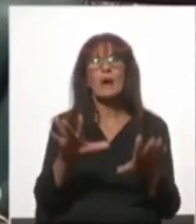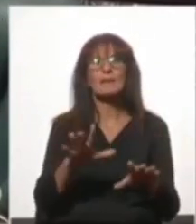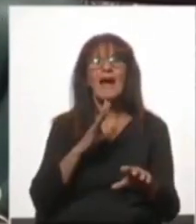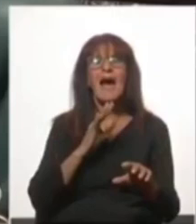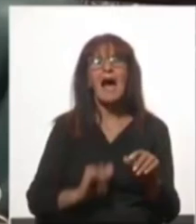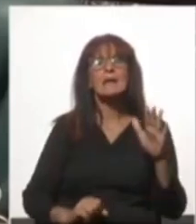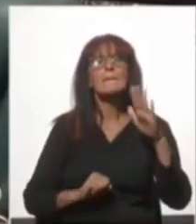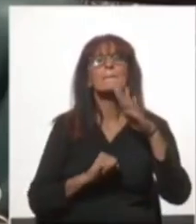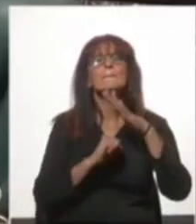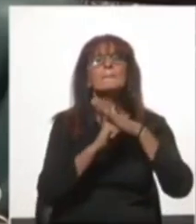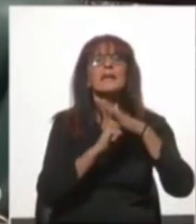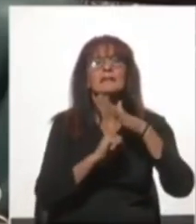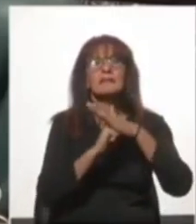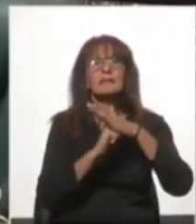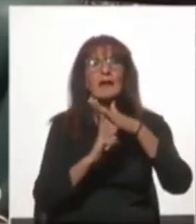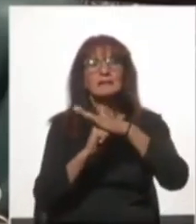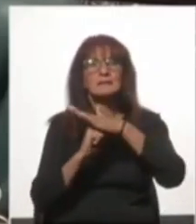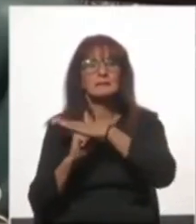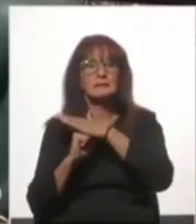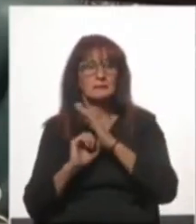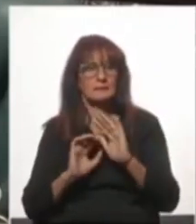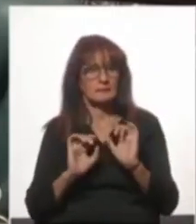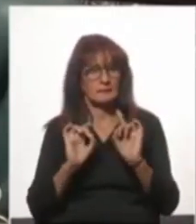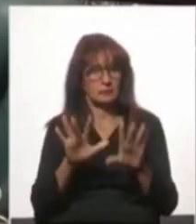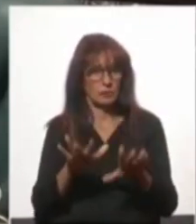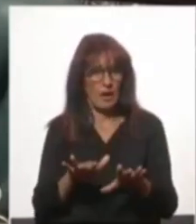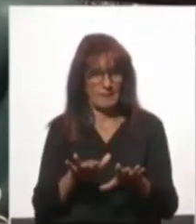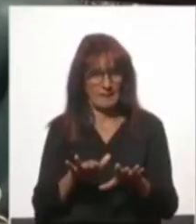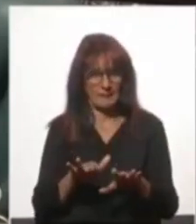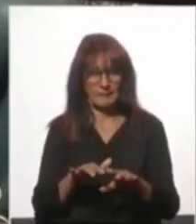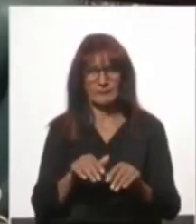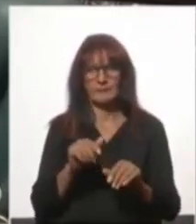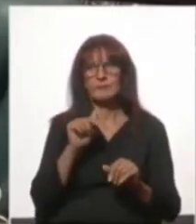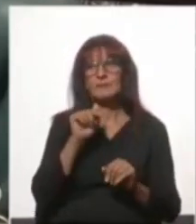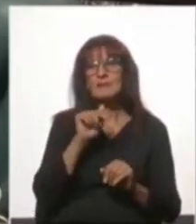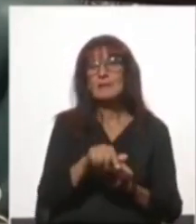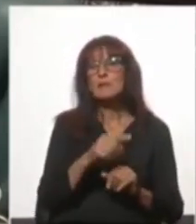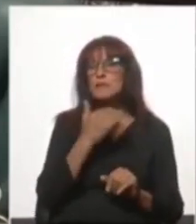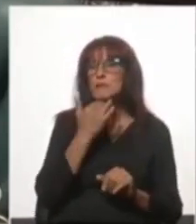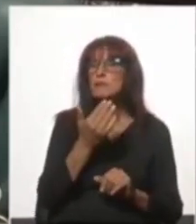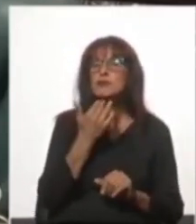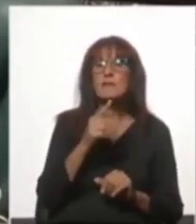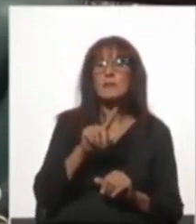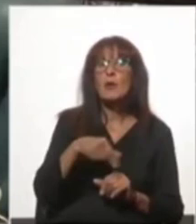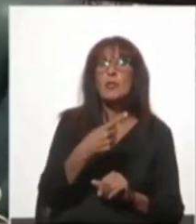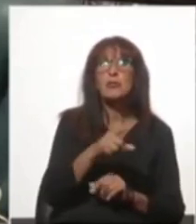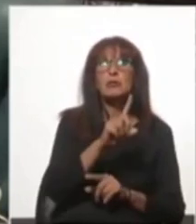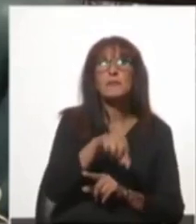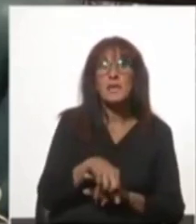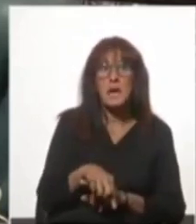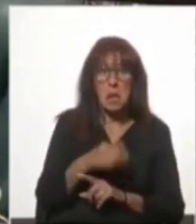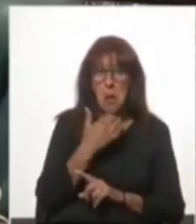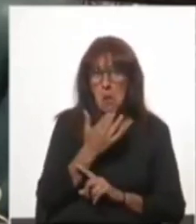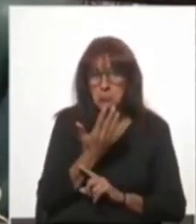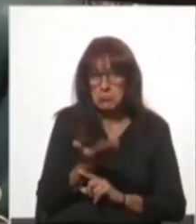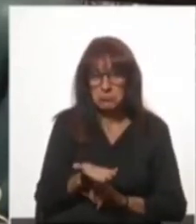metas indicativas, dicho sea de paso, y después voy a detenerme en eso, que no sabemos de dónde salen.